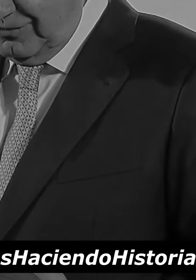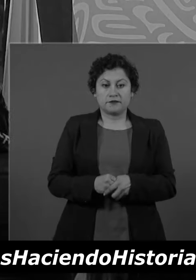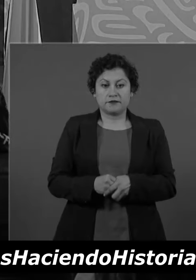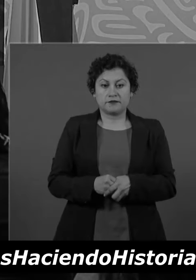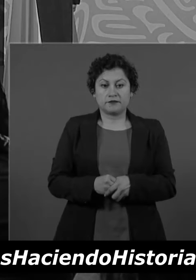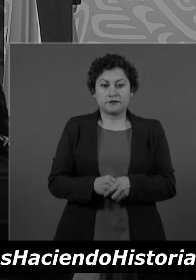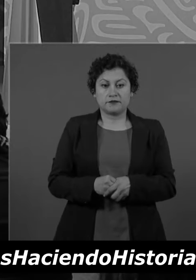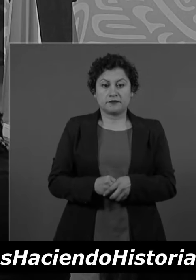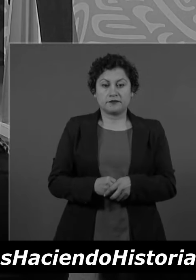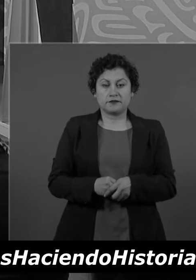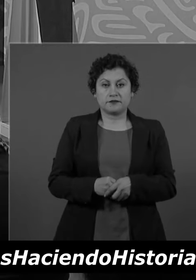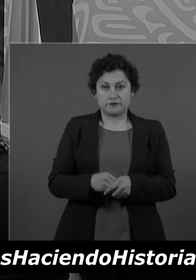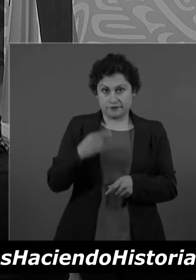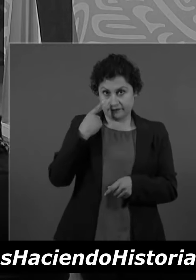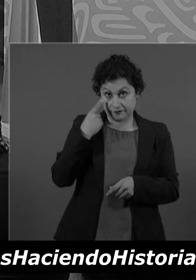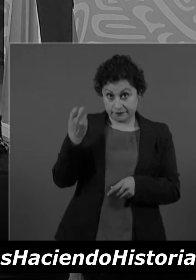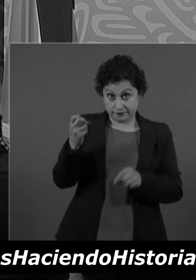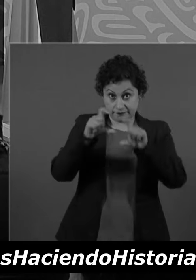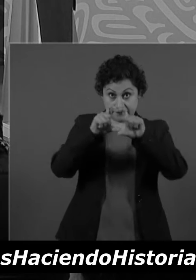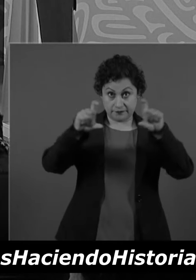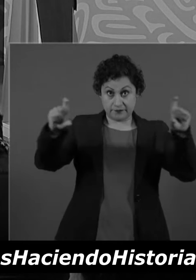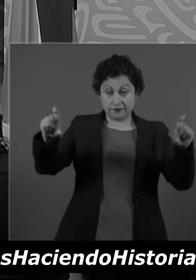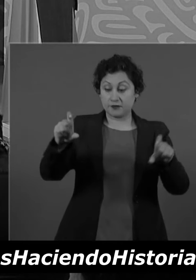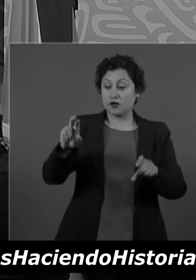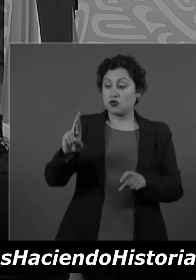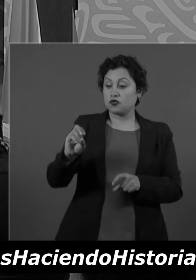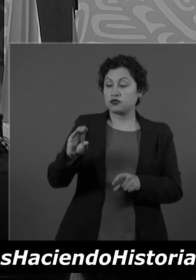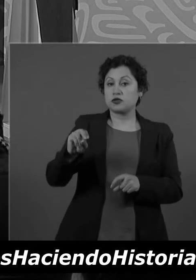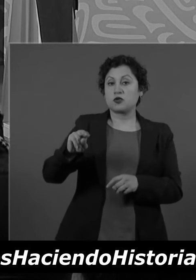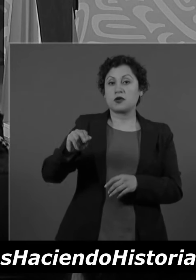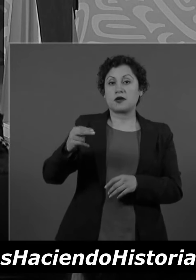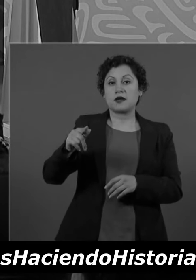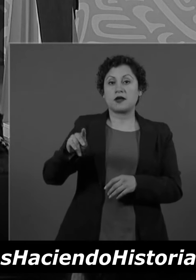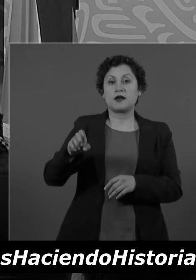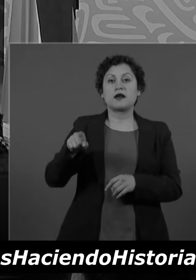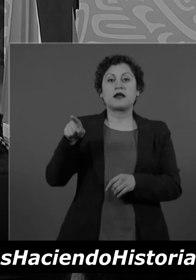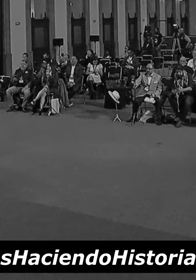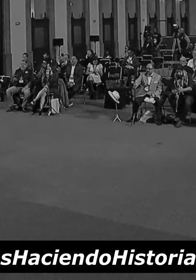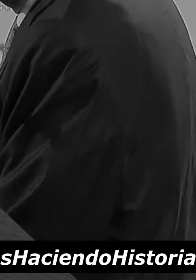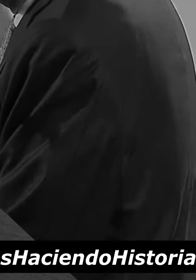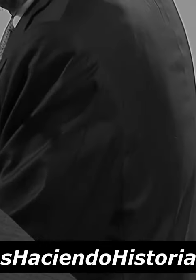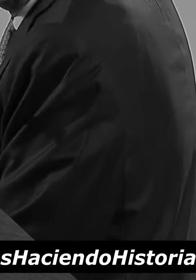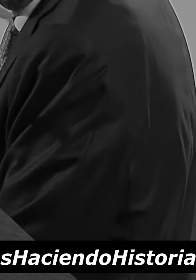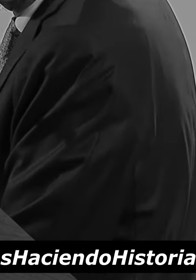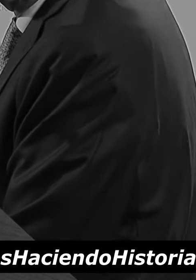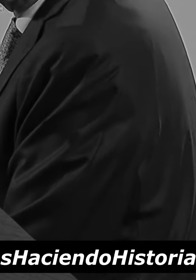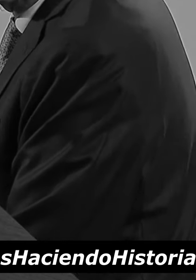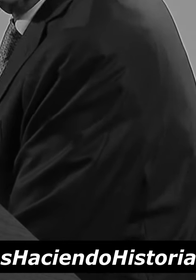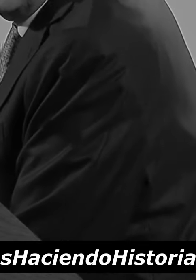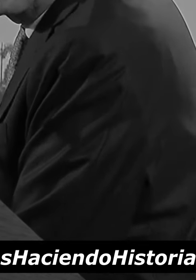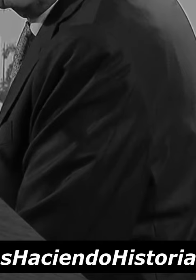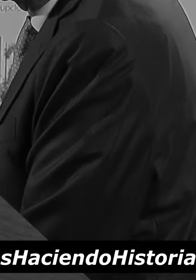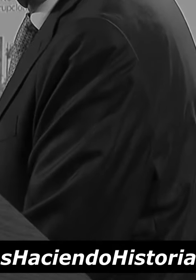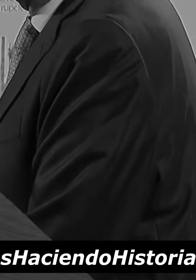Veracruz. Rocío Nale amasa en 5 años fortuna inmobiliaria. Estos